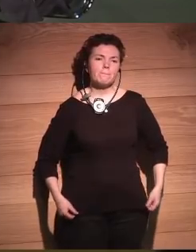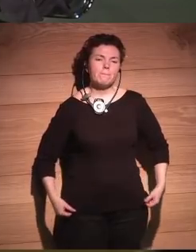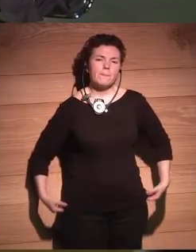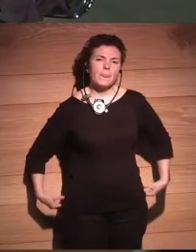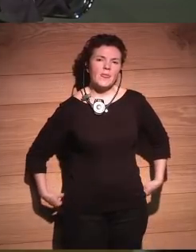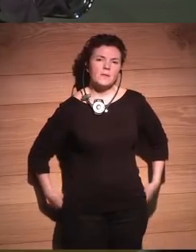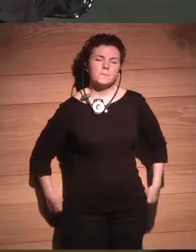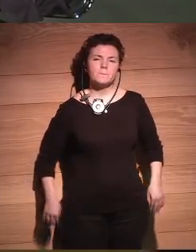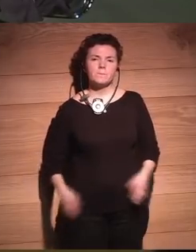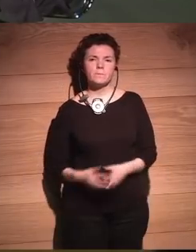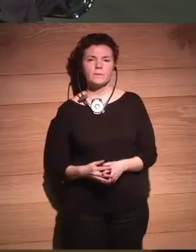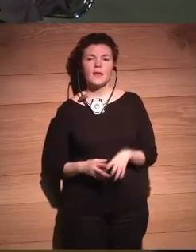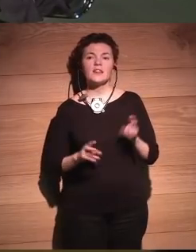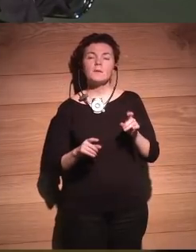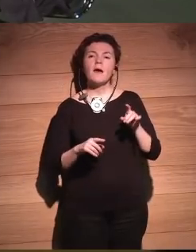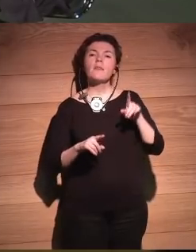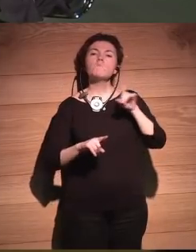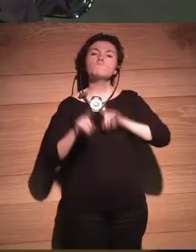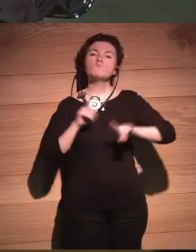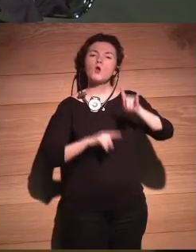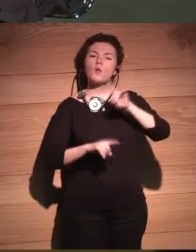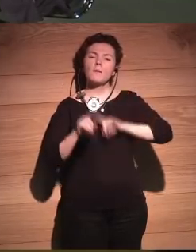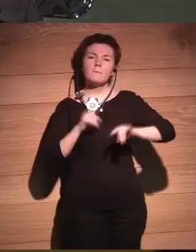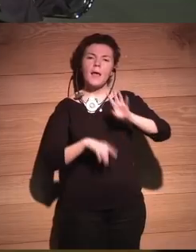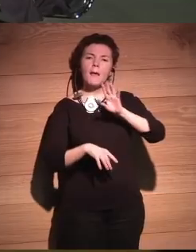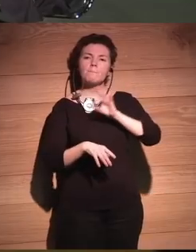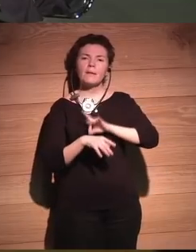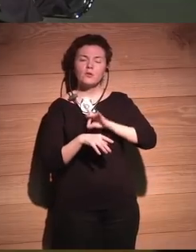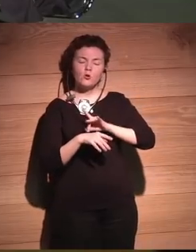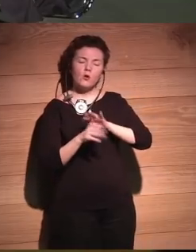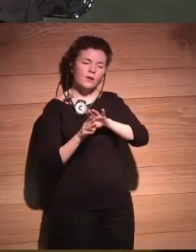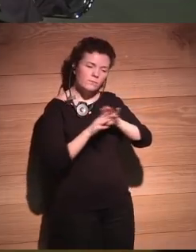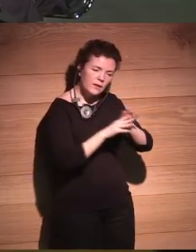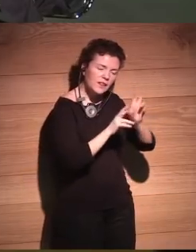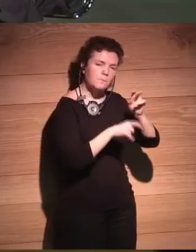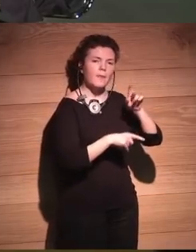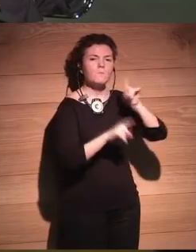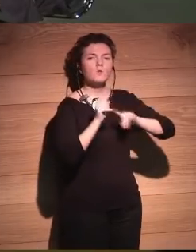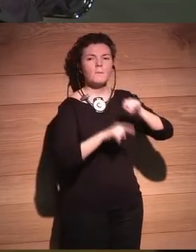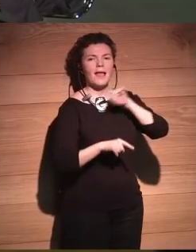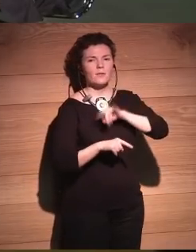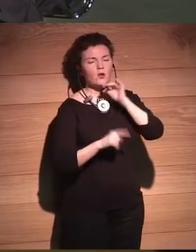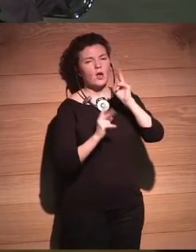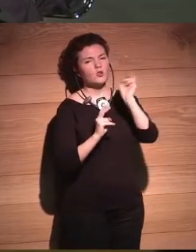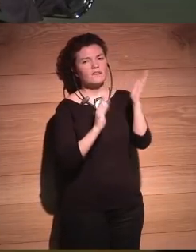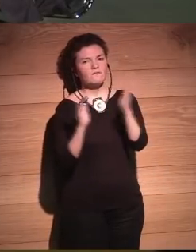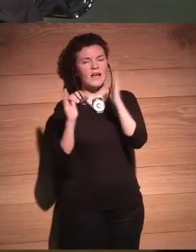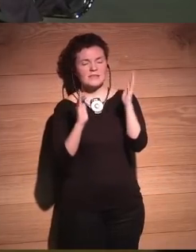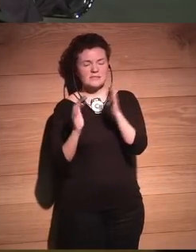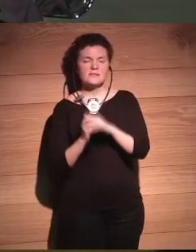Eso está sustituyendo un poquito el problema patológico ahora mismo. Estamos yendo un poquito más al problema ético, claro. Entonces ahora mismo estamos en otra fase, eso es